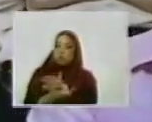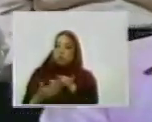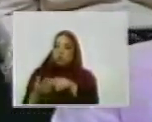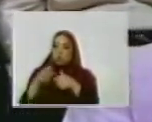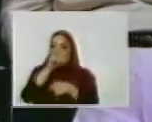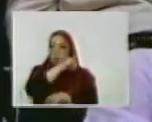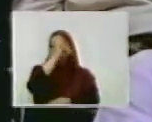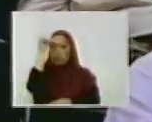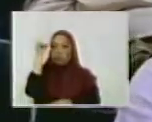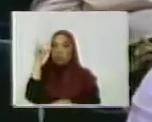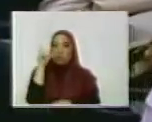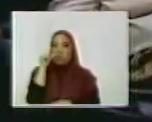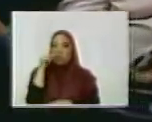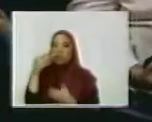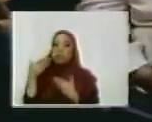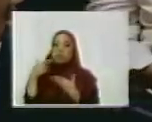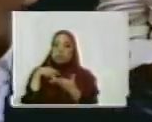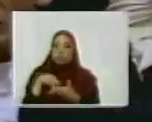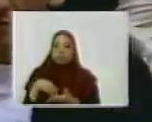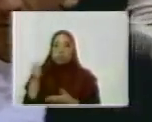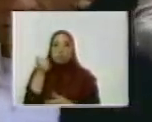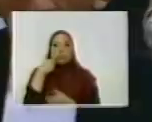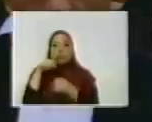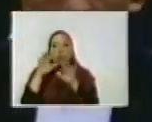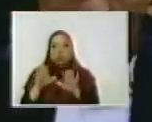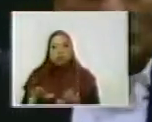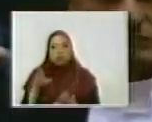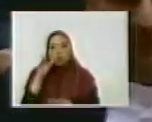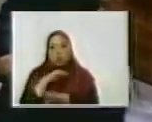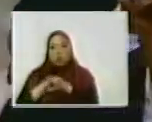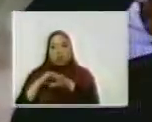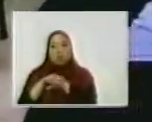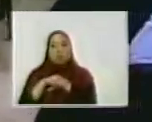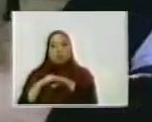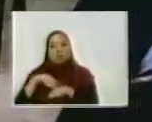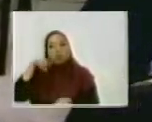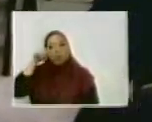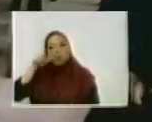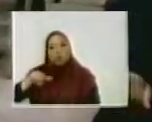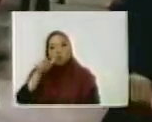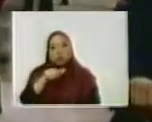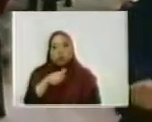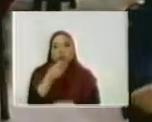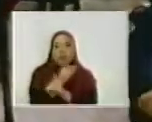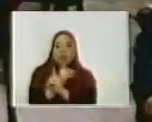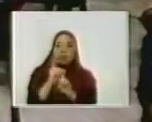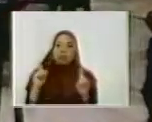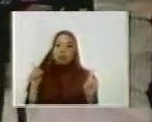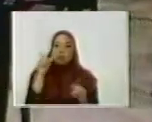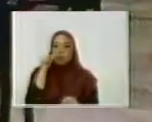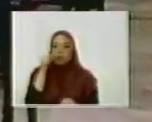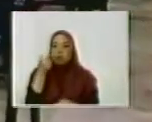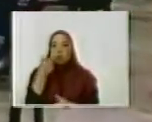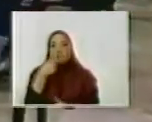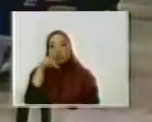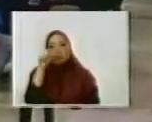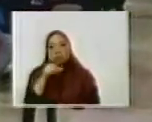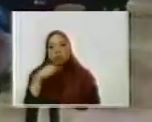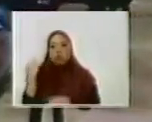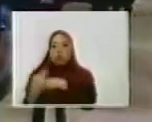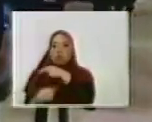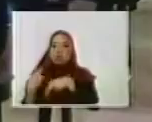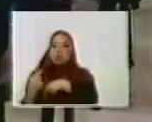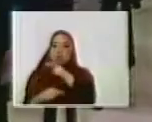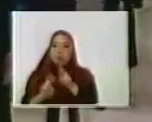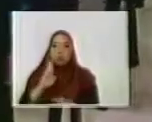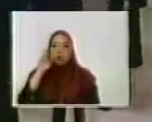que pretende arrodillarnos para derrocar a un gobierno popular, democrático y sobre todo revolucionario